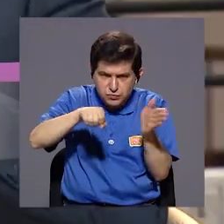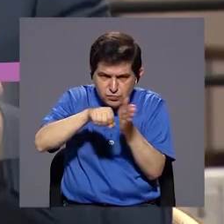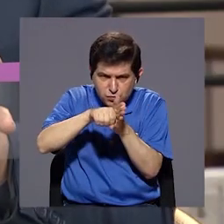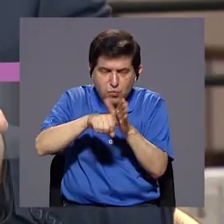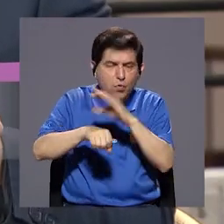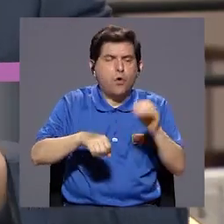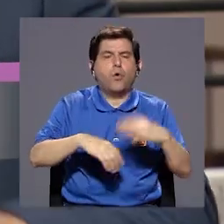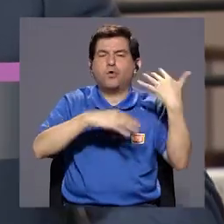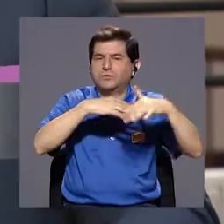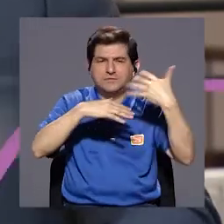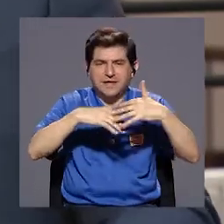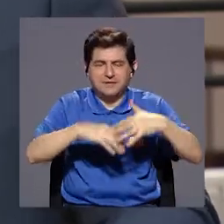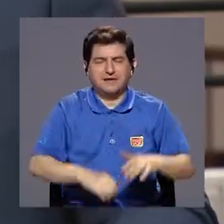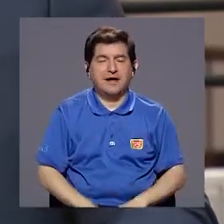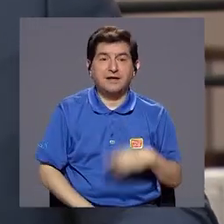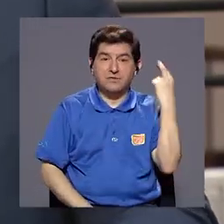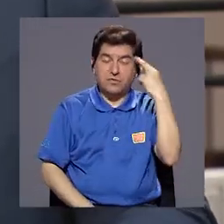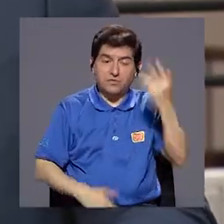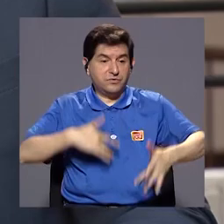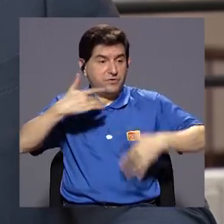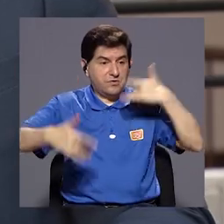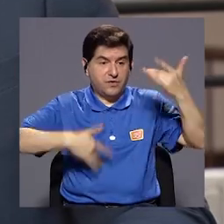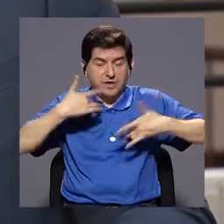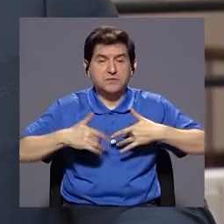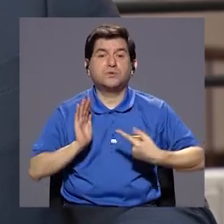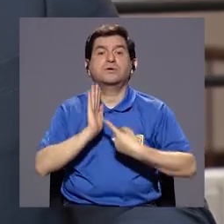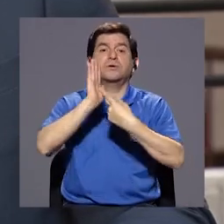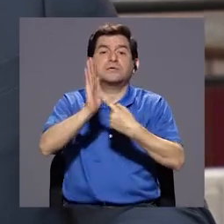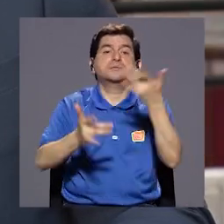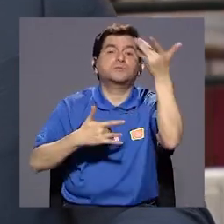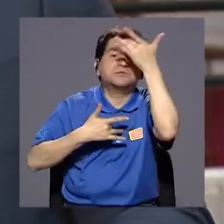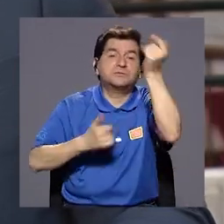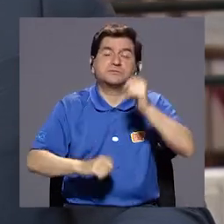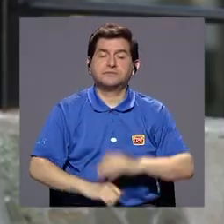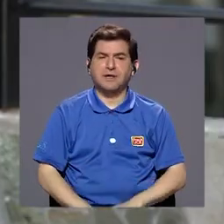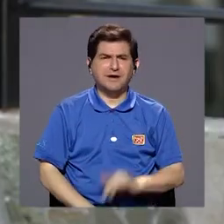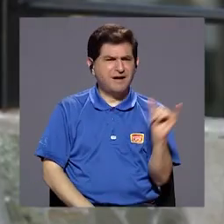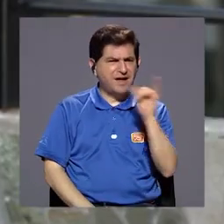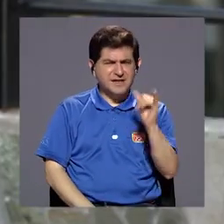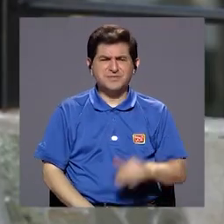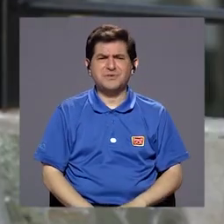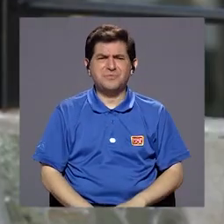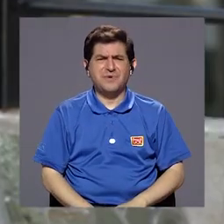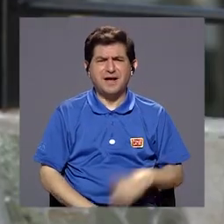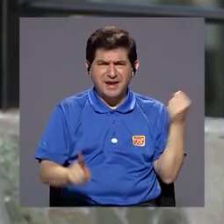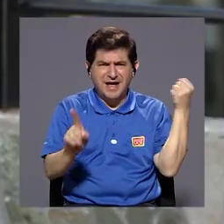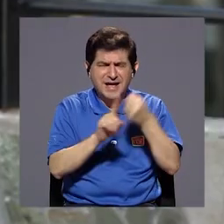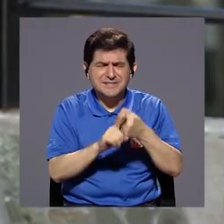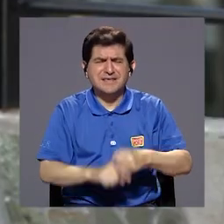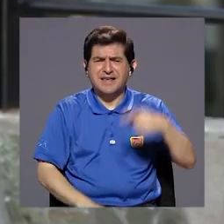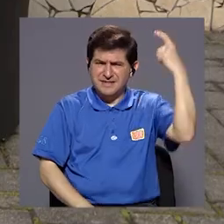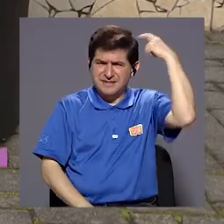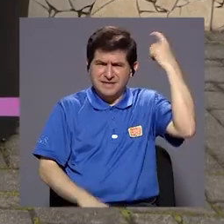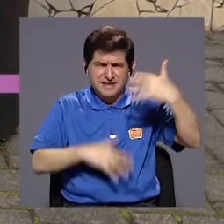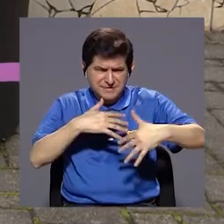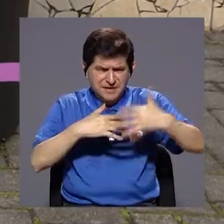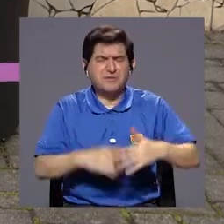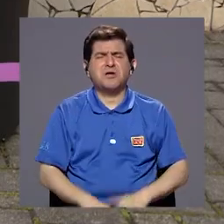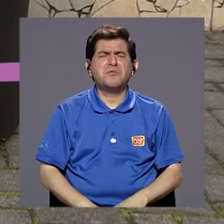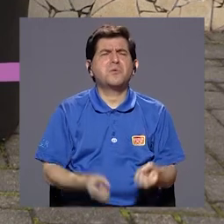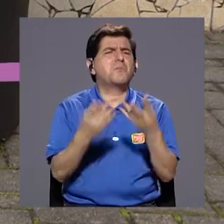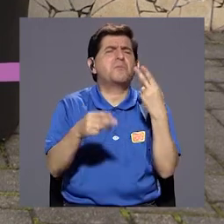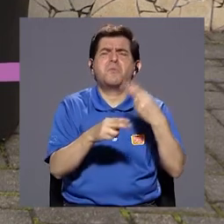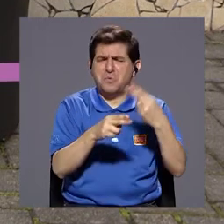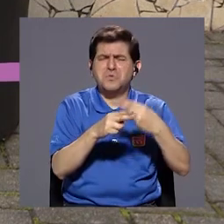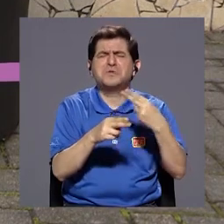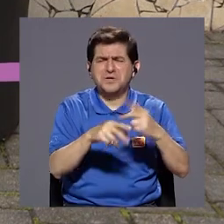obstrucción o ese sangrado, lo que va a dar los síntomas que hacen que se manifieste la enfermedad. ¿Es lo mismo que el accidente cerebrovascular? No. Tiene muchos nombres